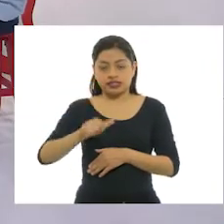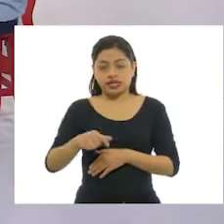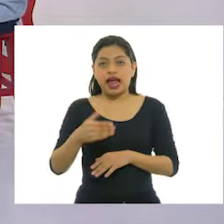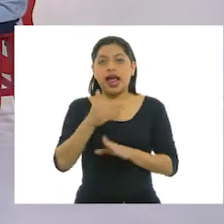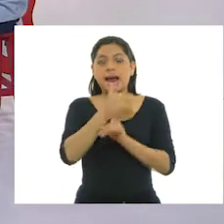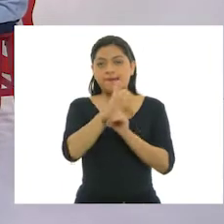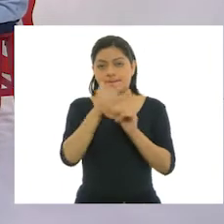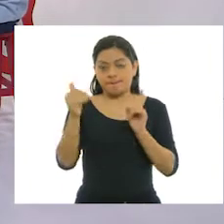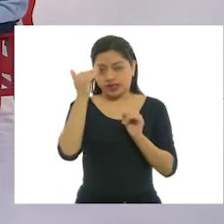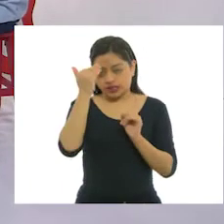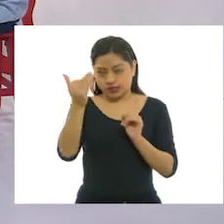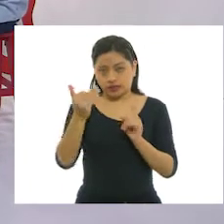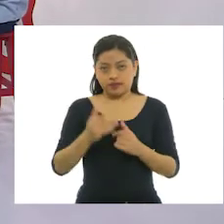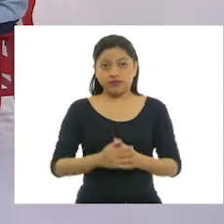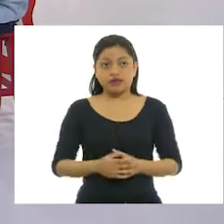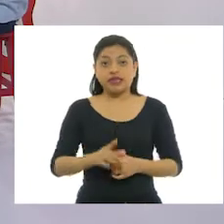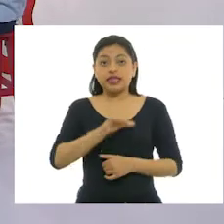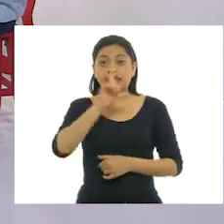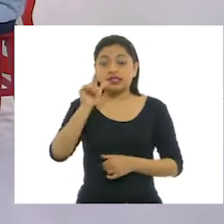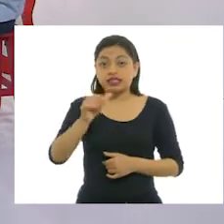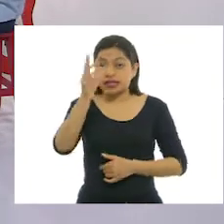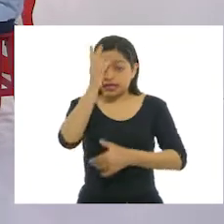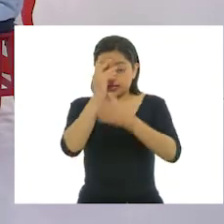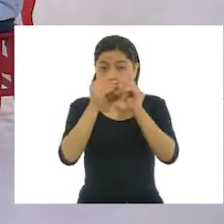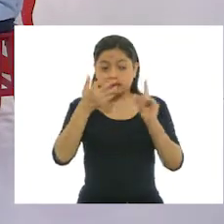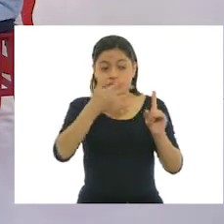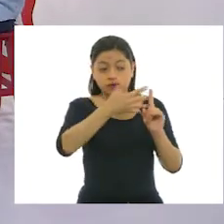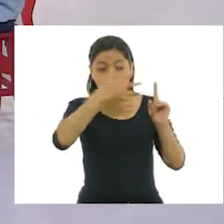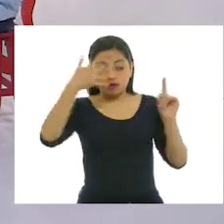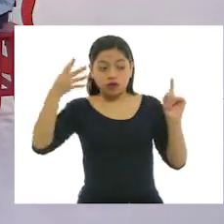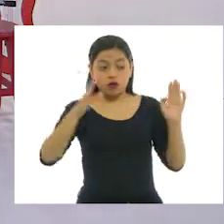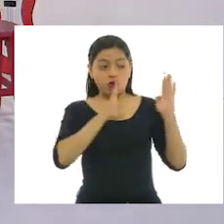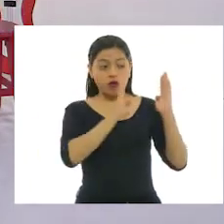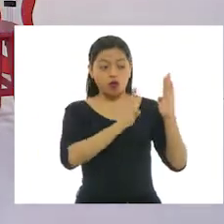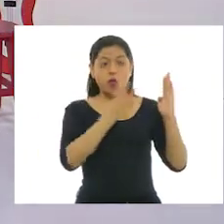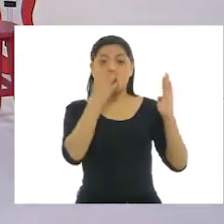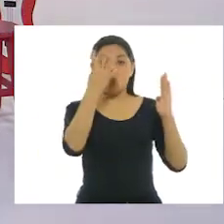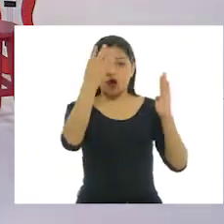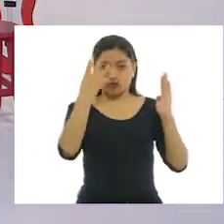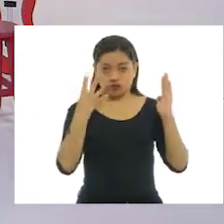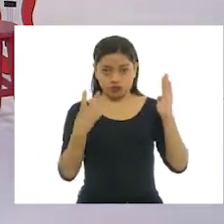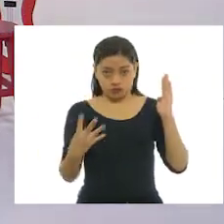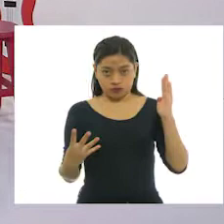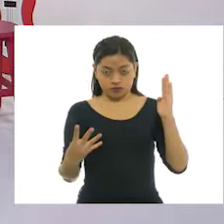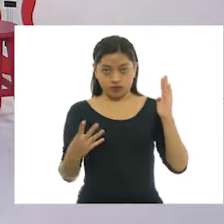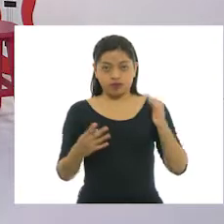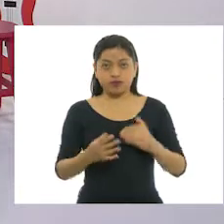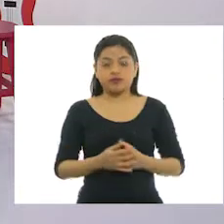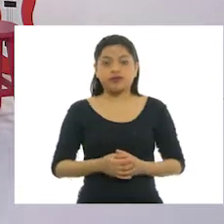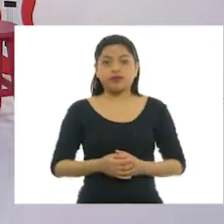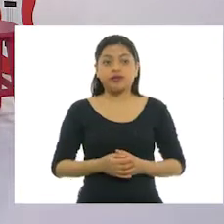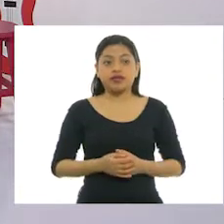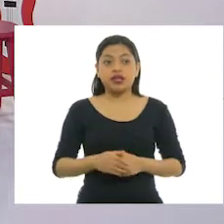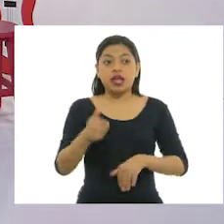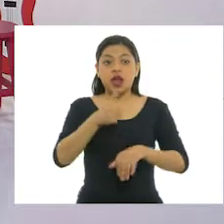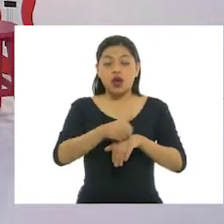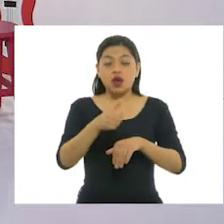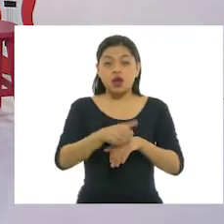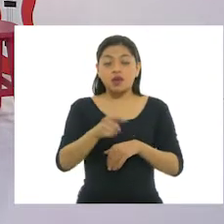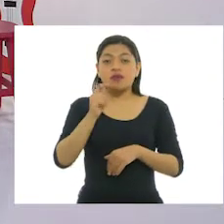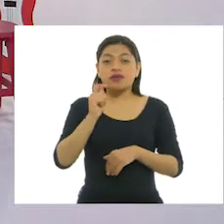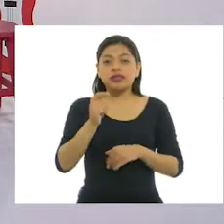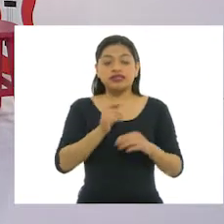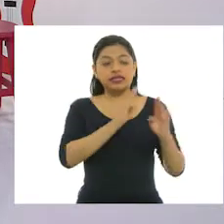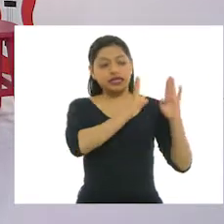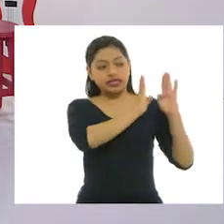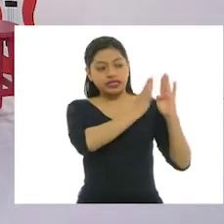estamos. Luego aprendimos lo que es el compás de 4 cuartos, que el número de arriba decía el número de notas, el número